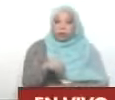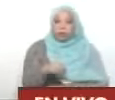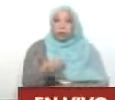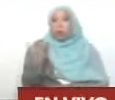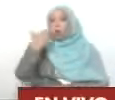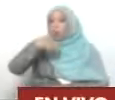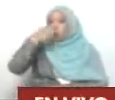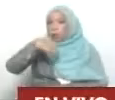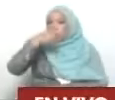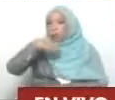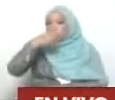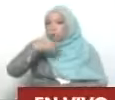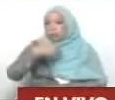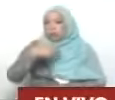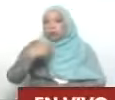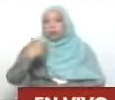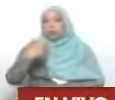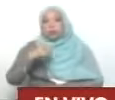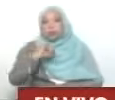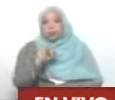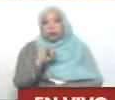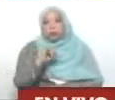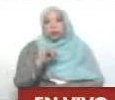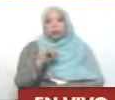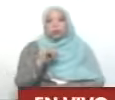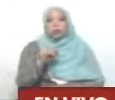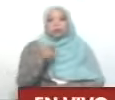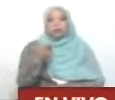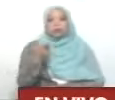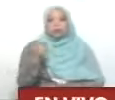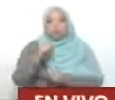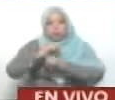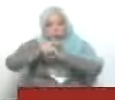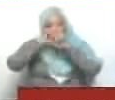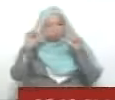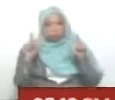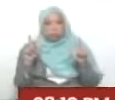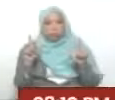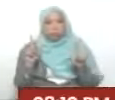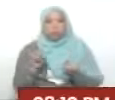frutas, verduras, hortalizas, impresionante.